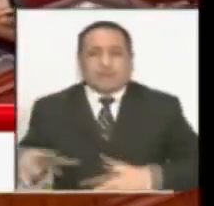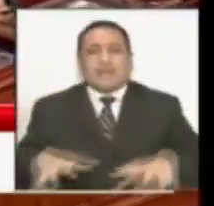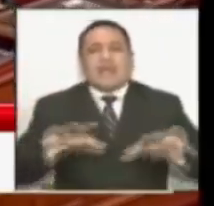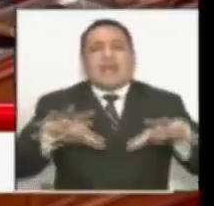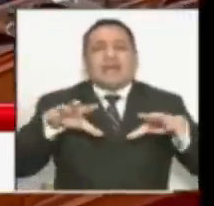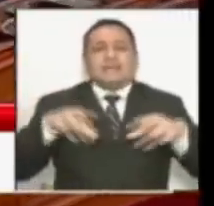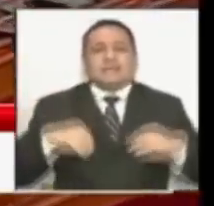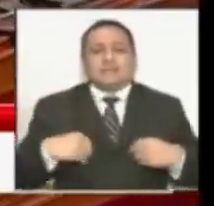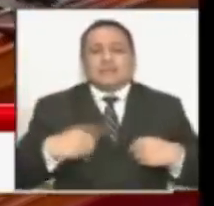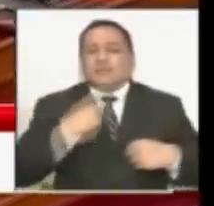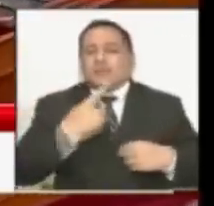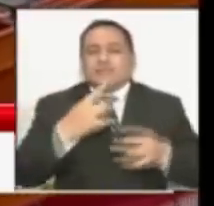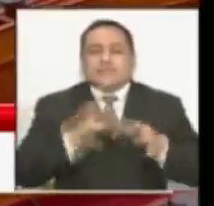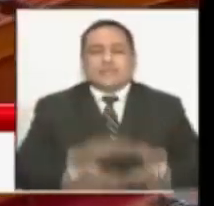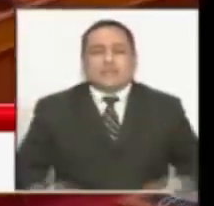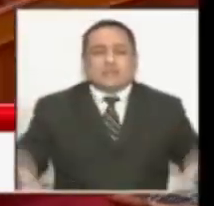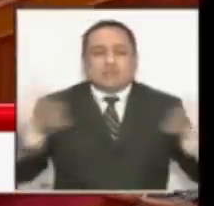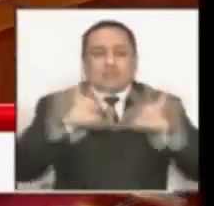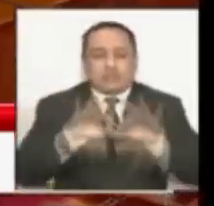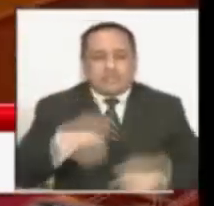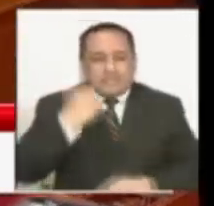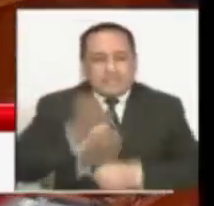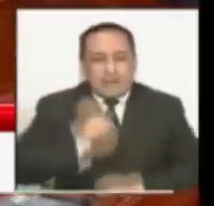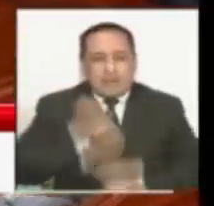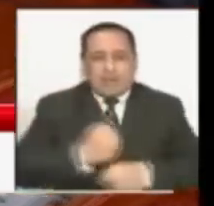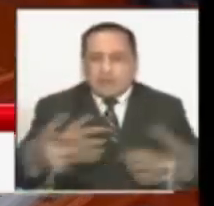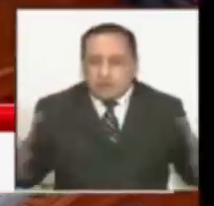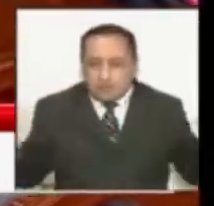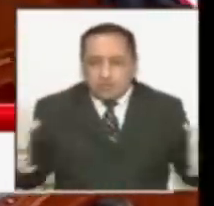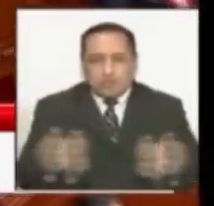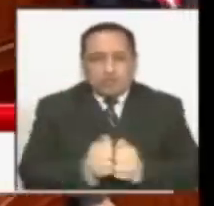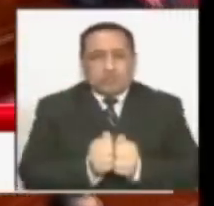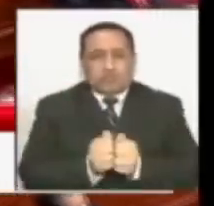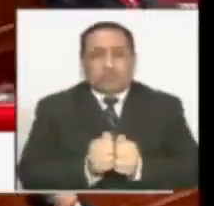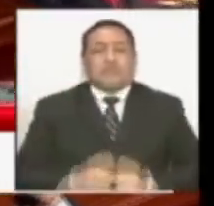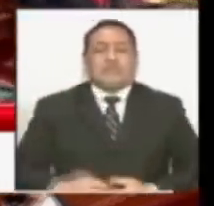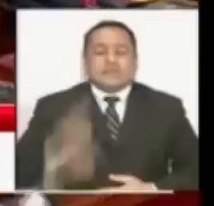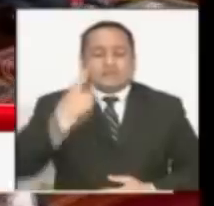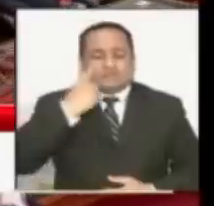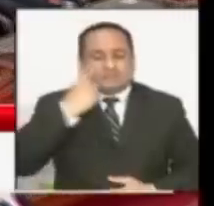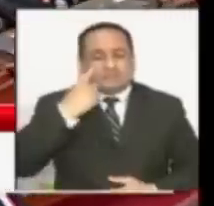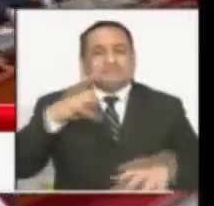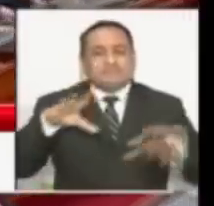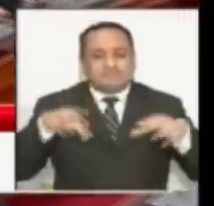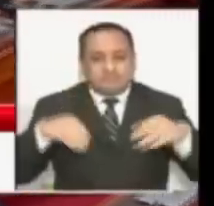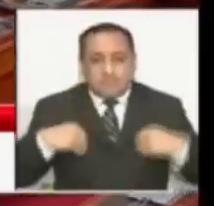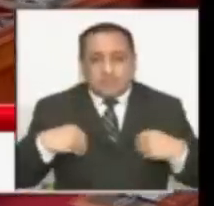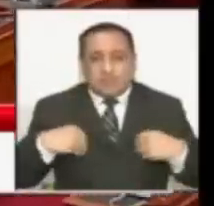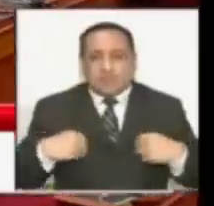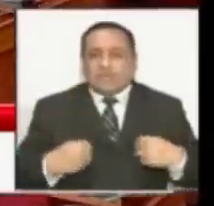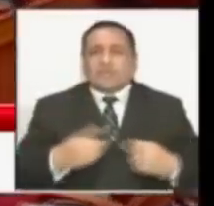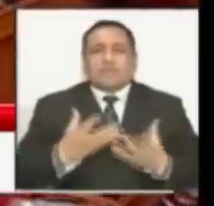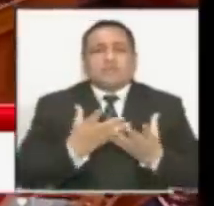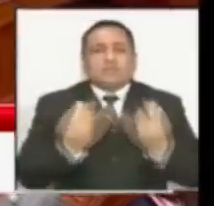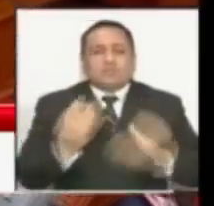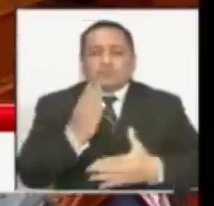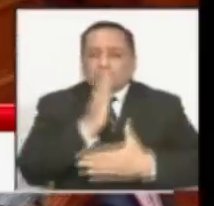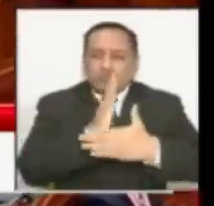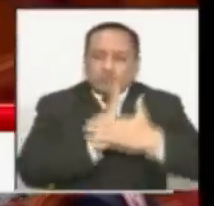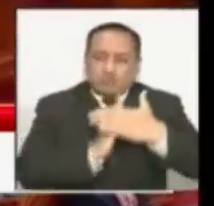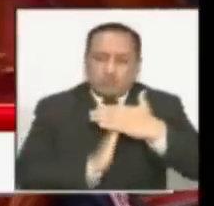aceptando que es indispensable trabajar juntos y reconociendo que solo con humildad